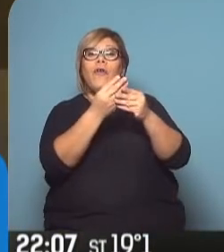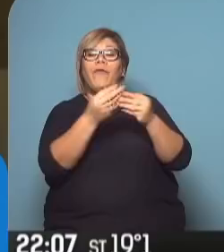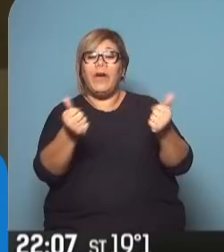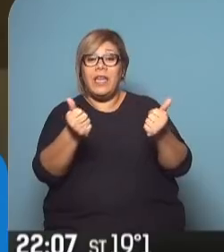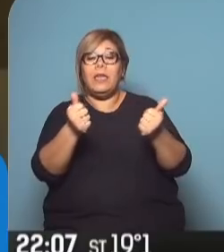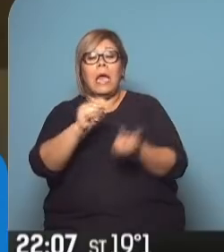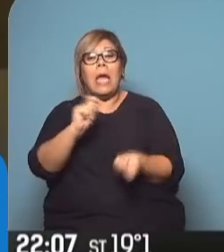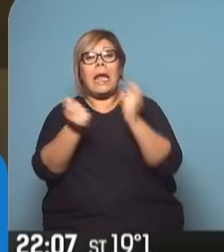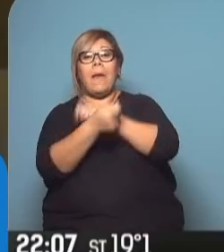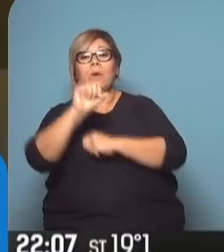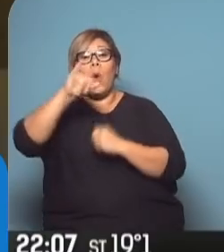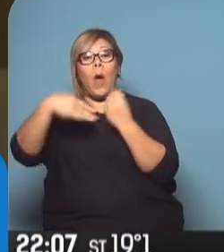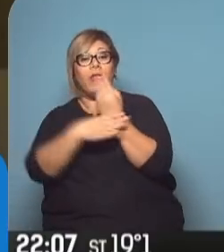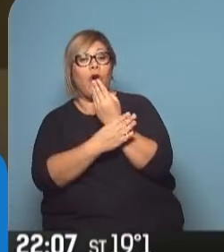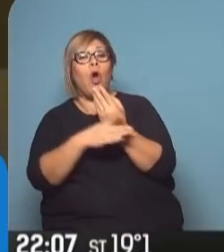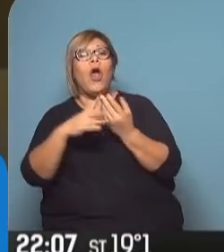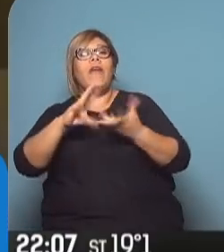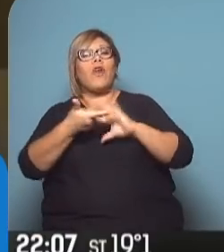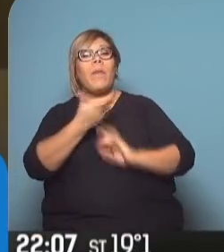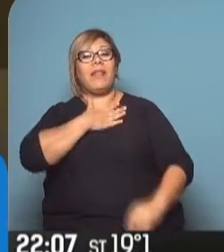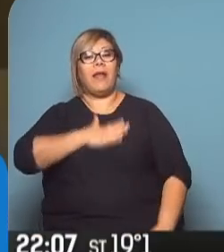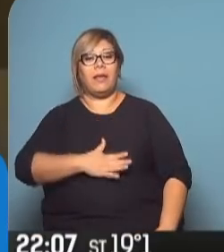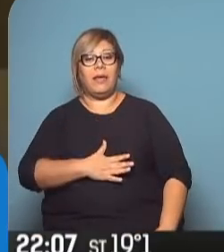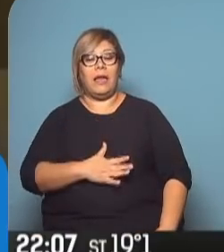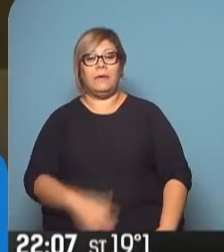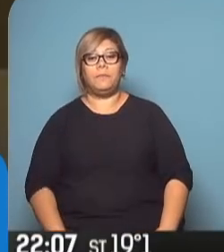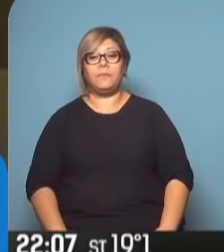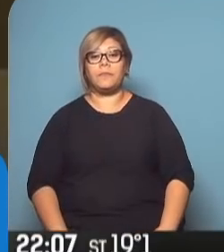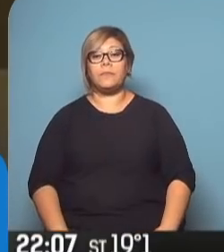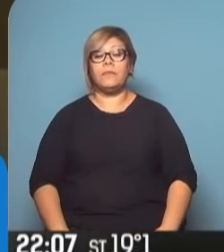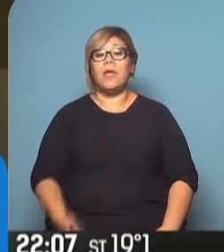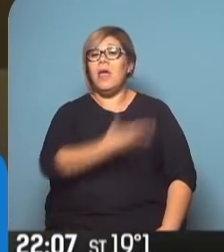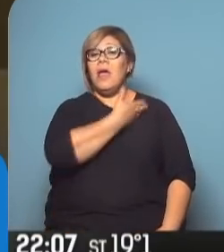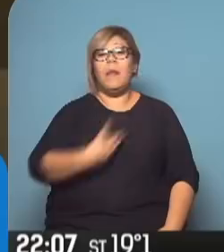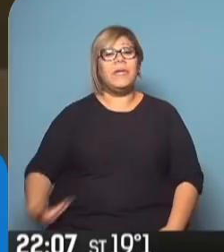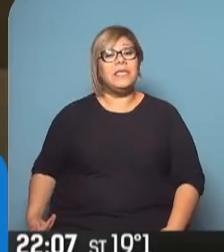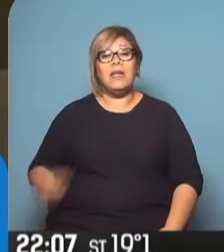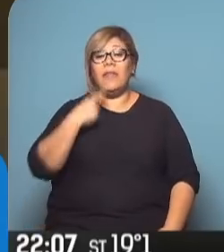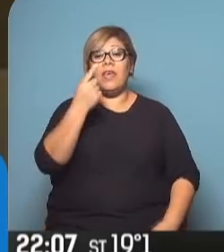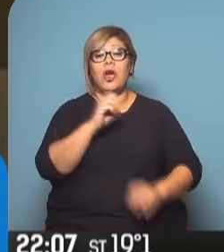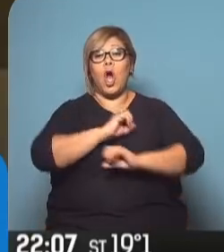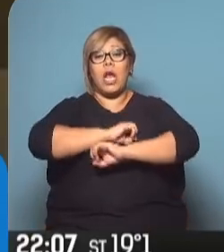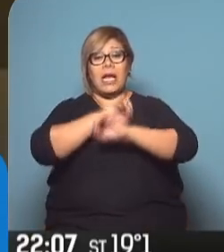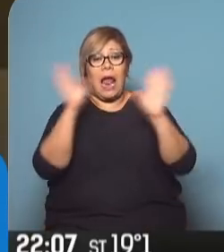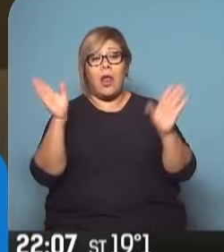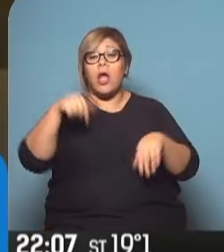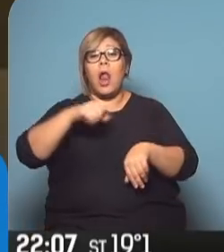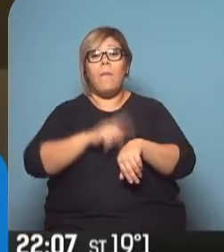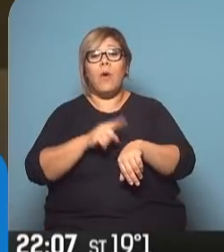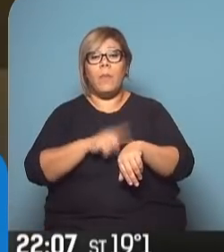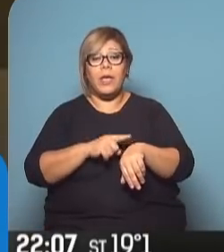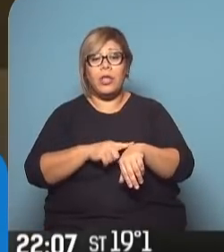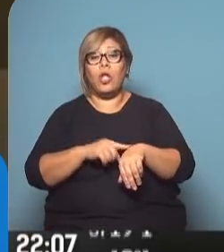there, where Maduro leaves and a new election is held, but the president has made clear, in the event that there comes a moment, and we'll all have